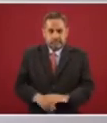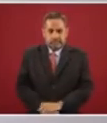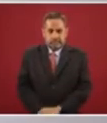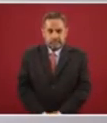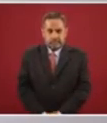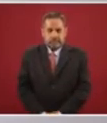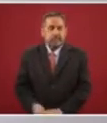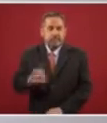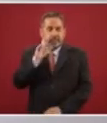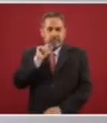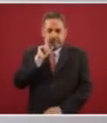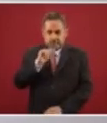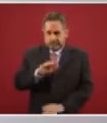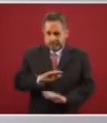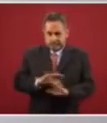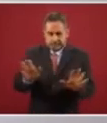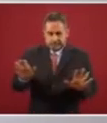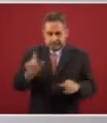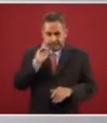Mañana,